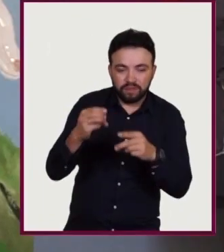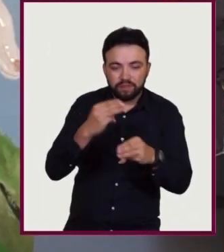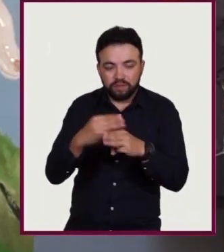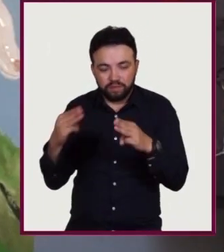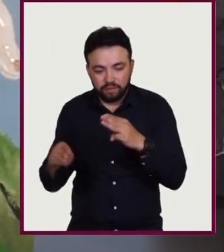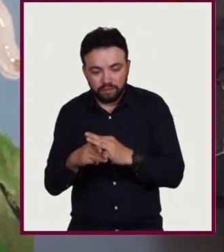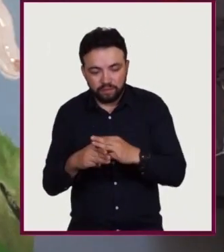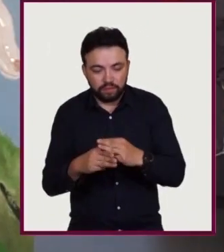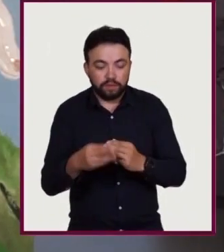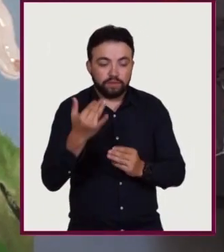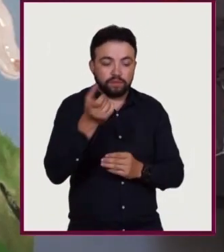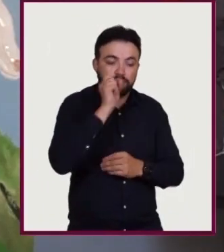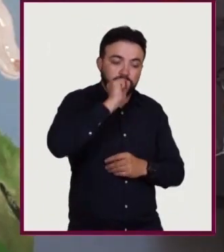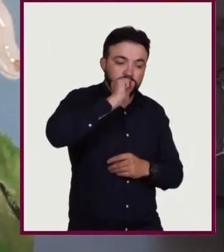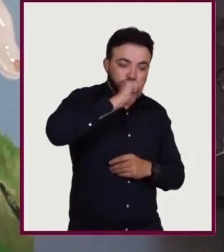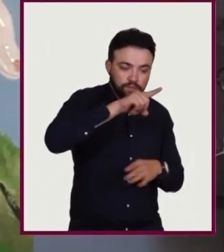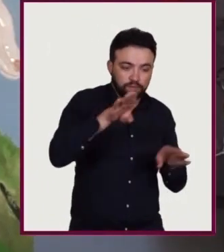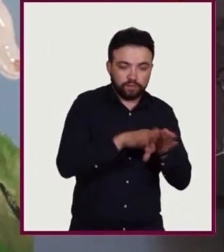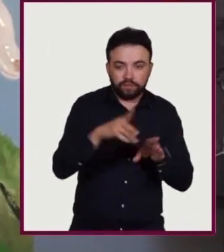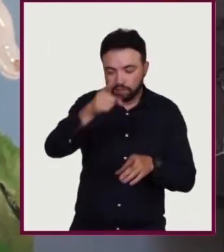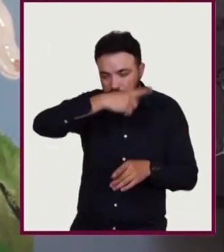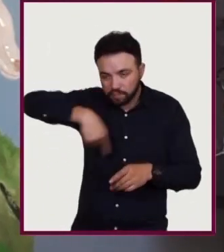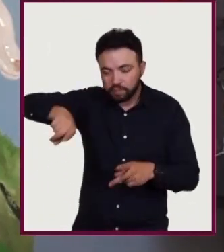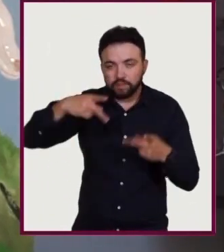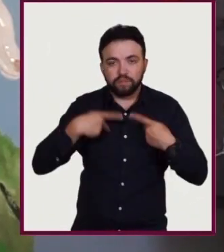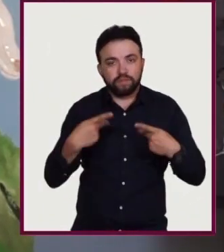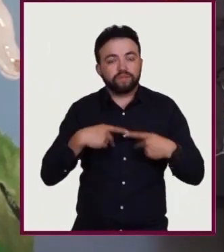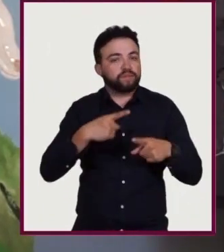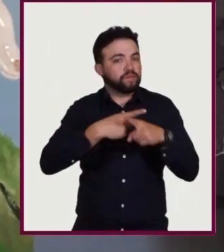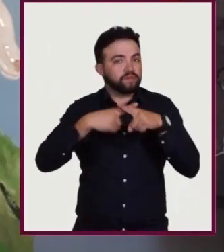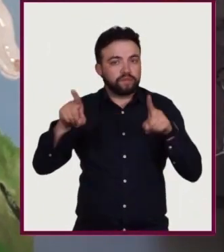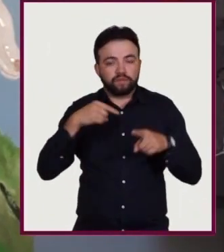Y también el público es diferente, yo diría,